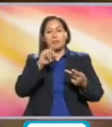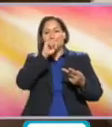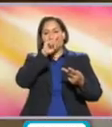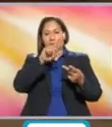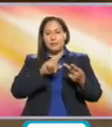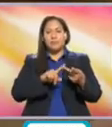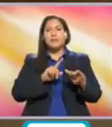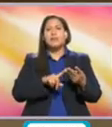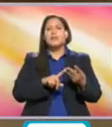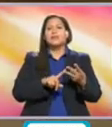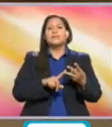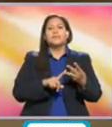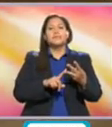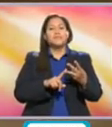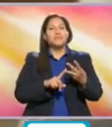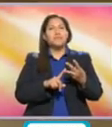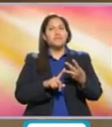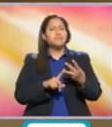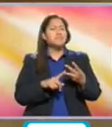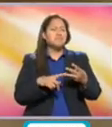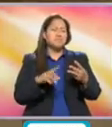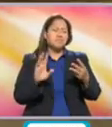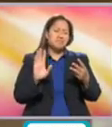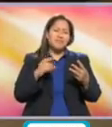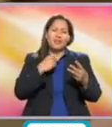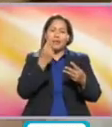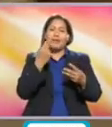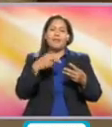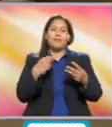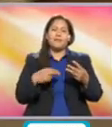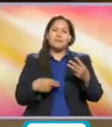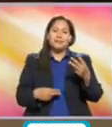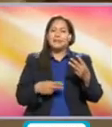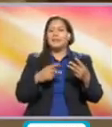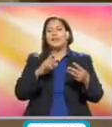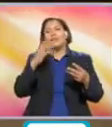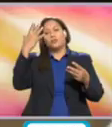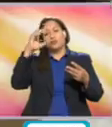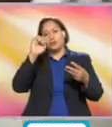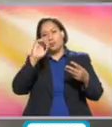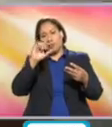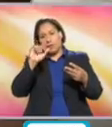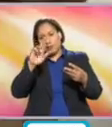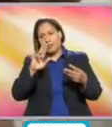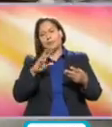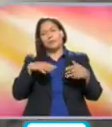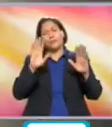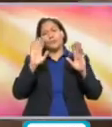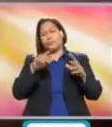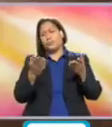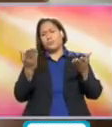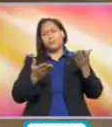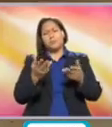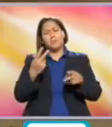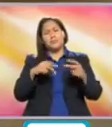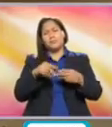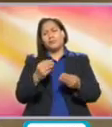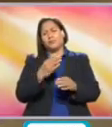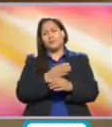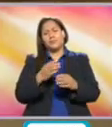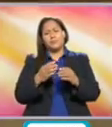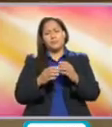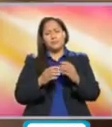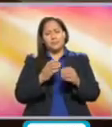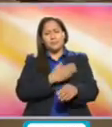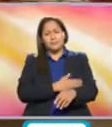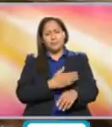Jalisco, viene, bueno, si te digo nombre Solar. Solar. No, aquí vienen bastantes compañeros.